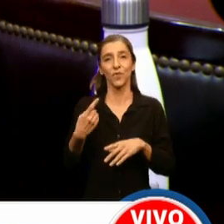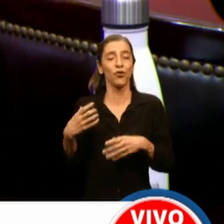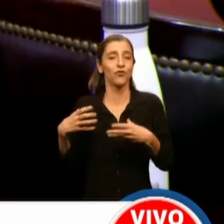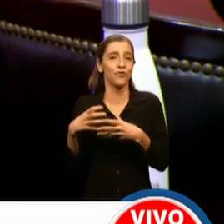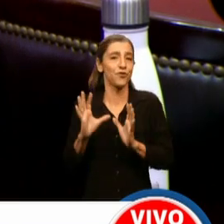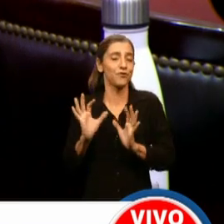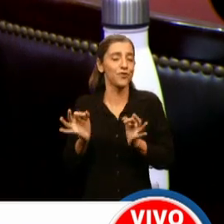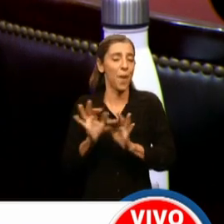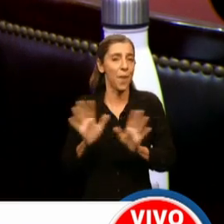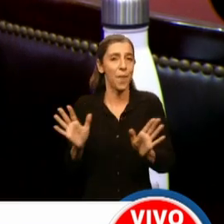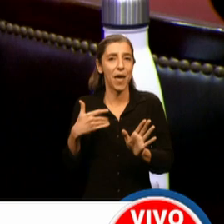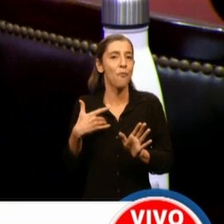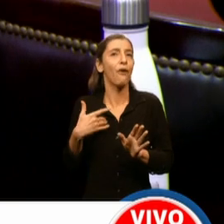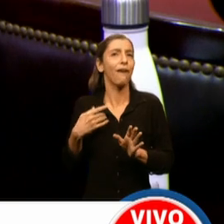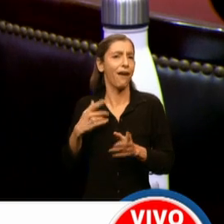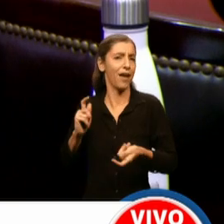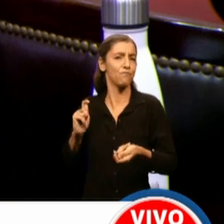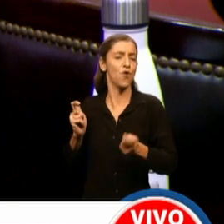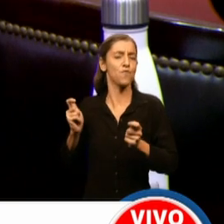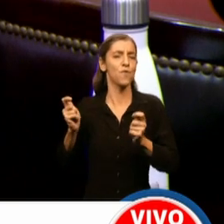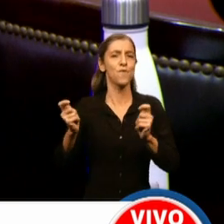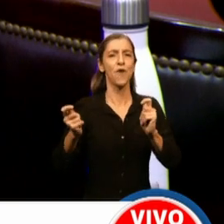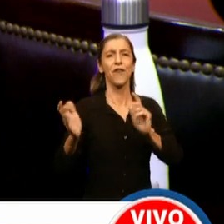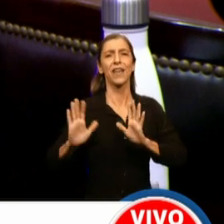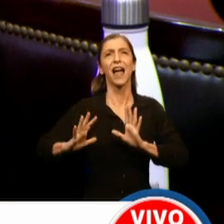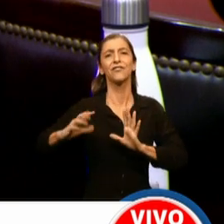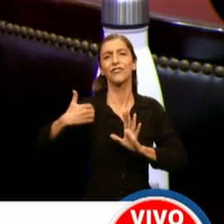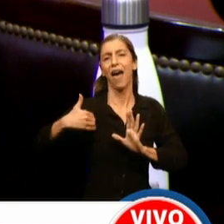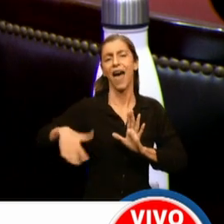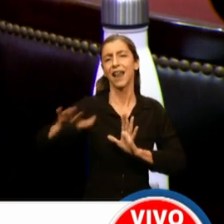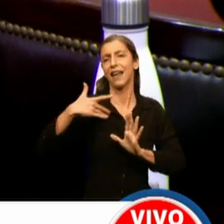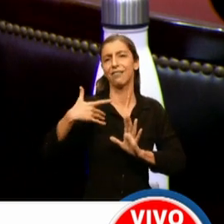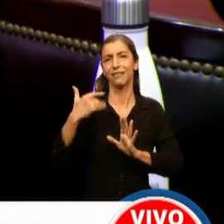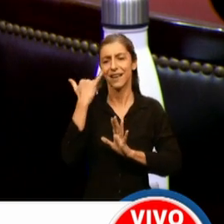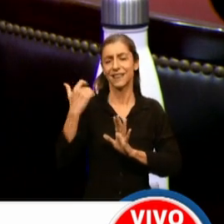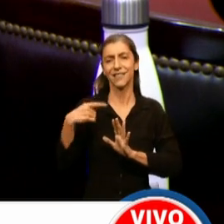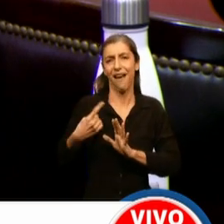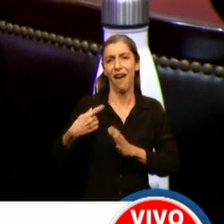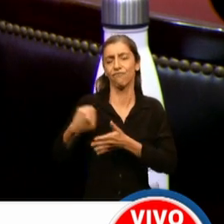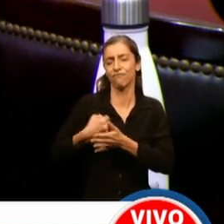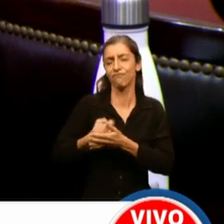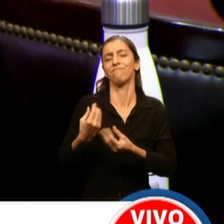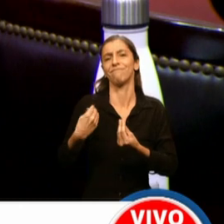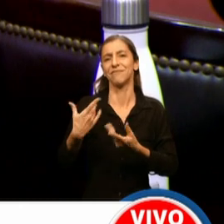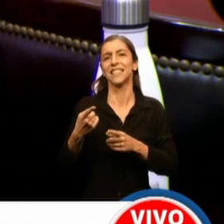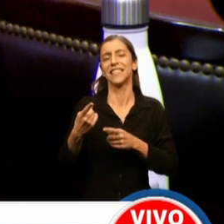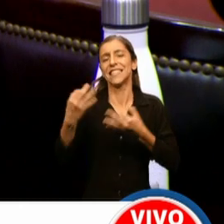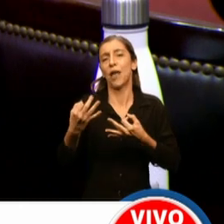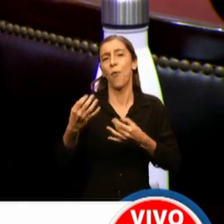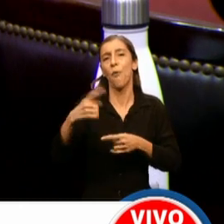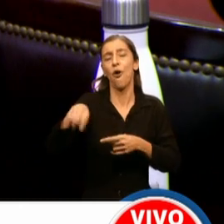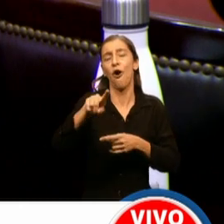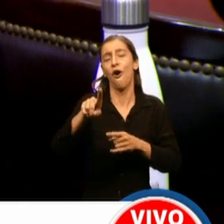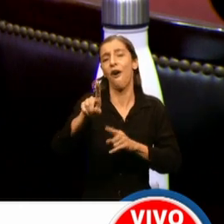ha hecho enormes transformaciones en nuestro país y seguramente eso es lo que le ha generado